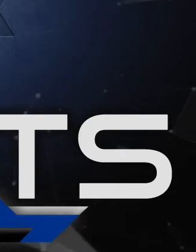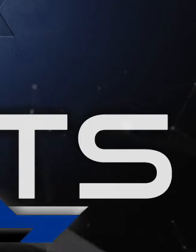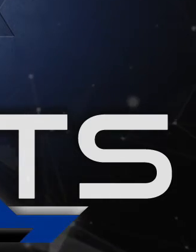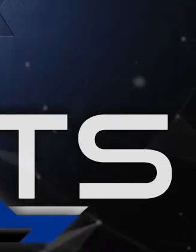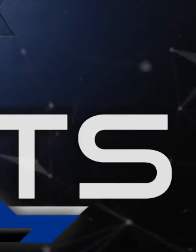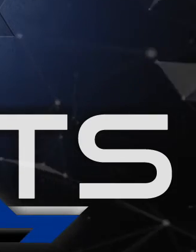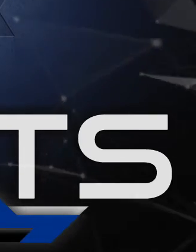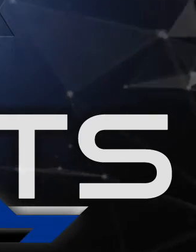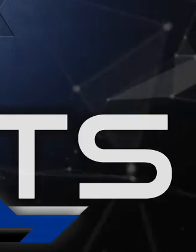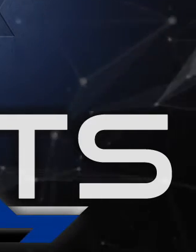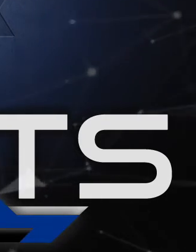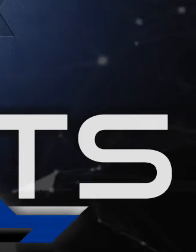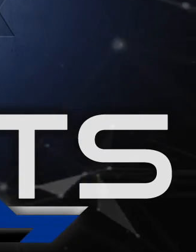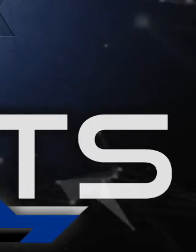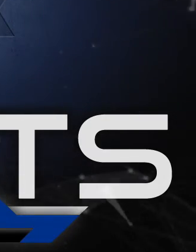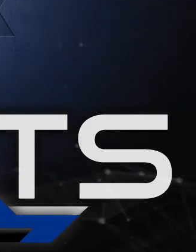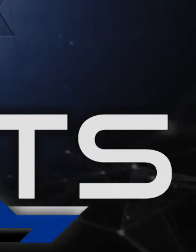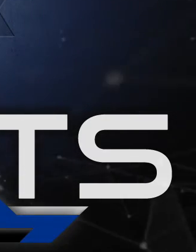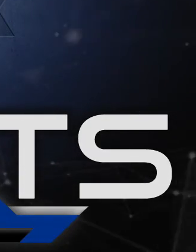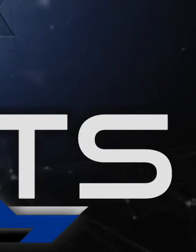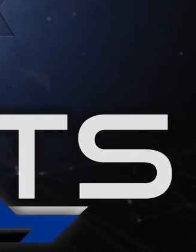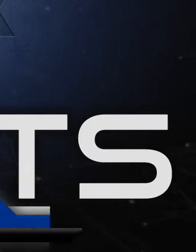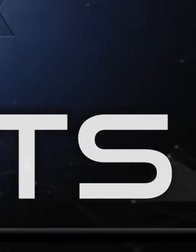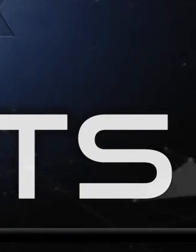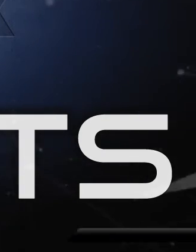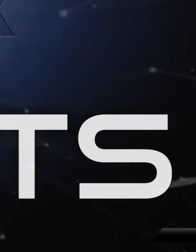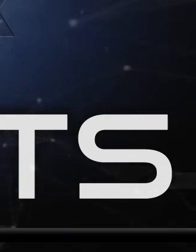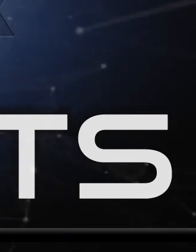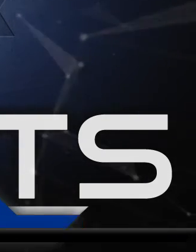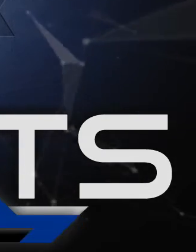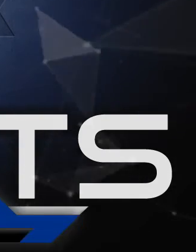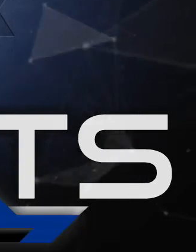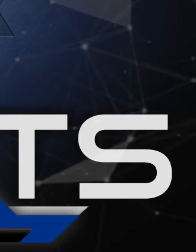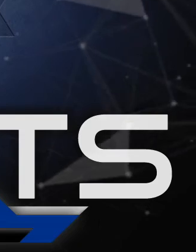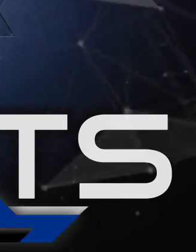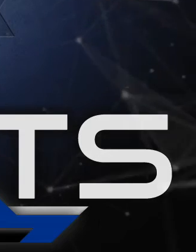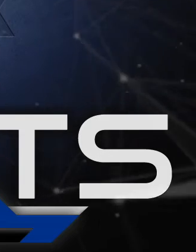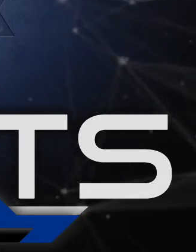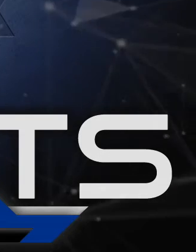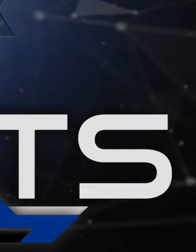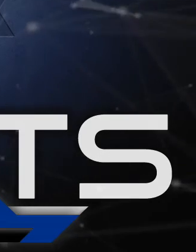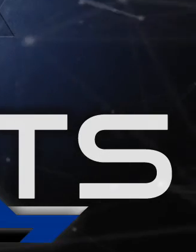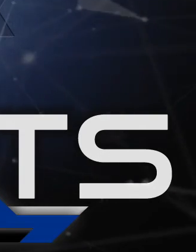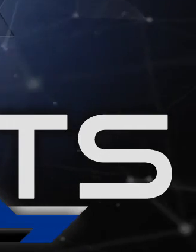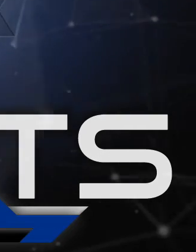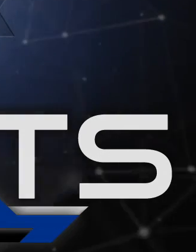La conferencia del presidente Andrés Manuel López Obrador en 5 minutos o menos.